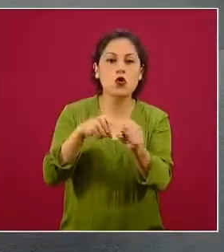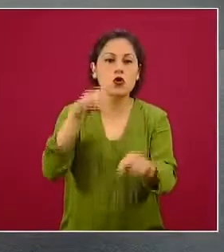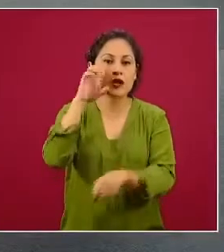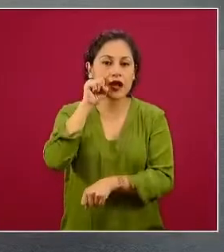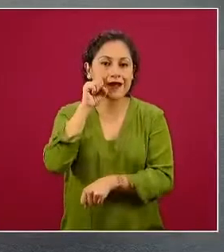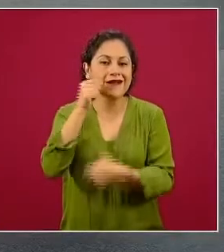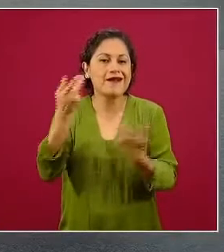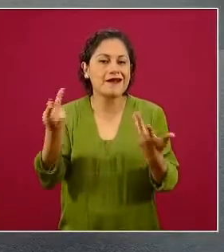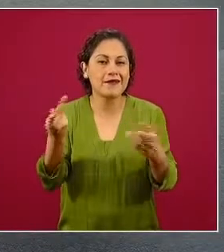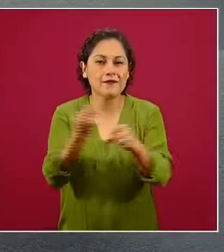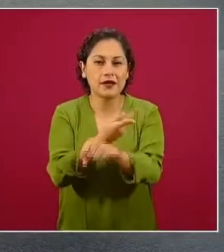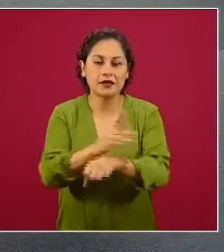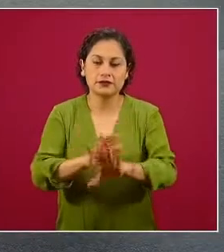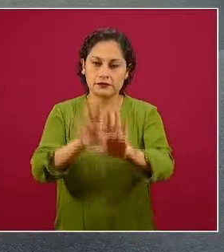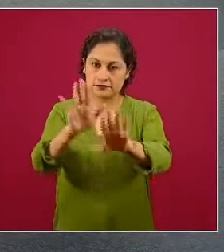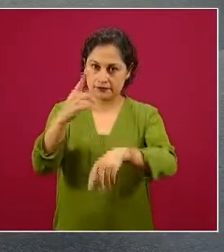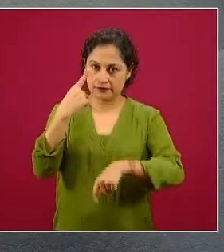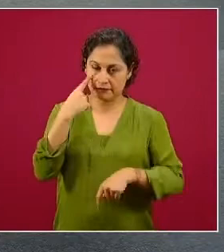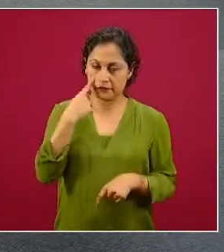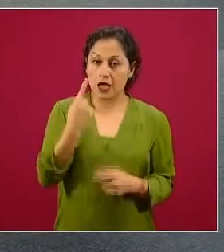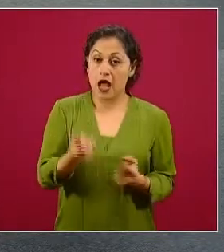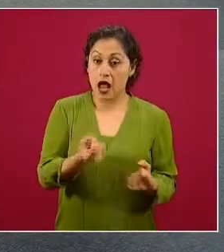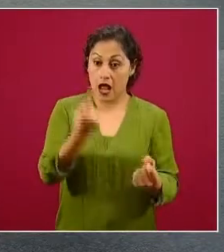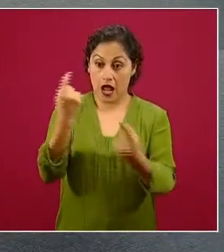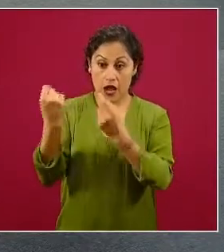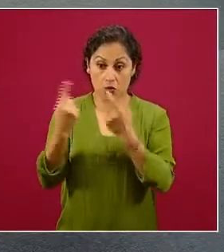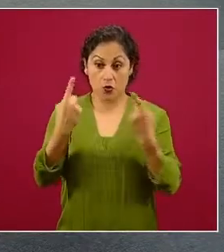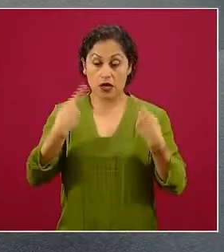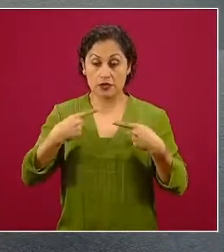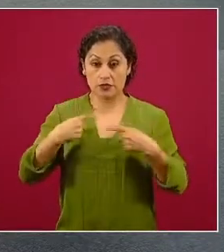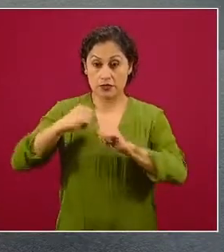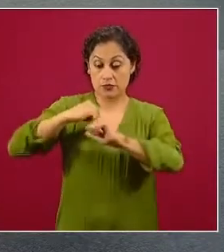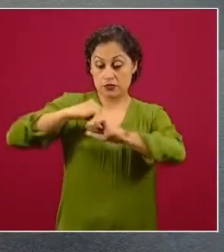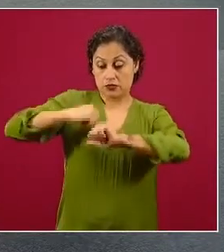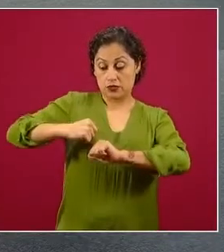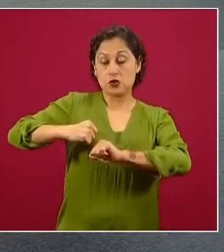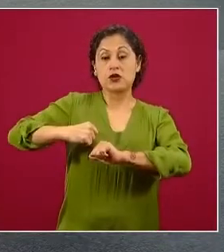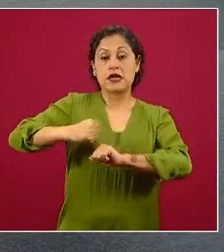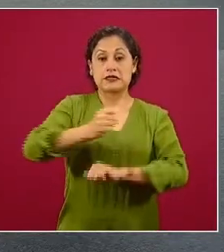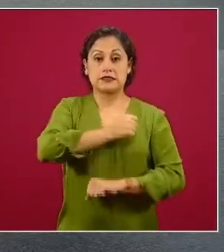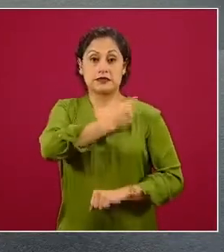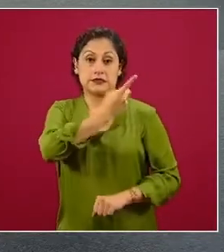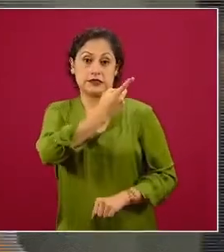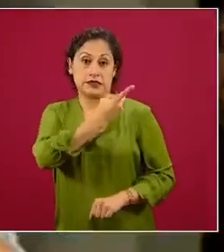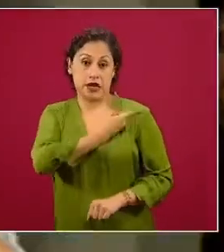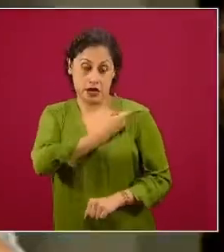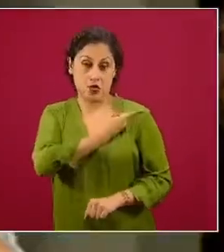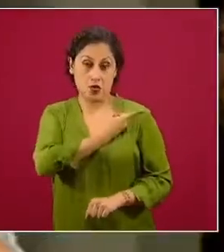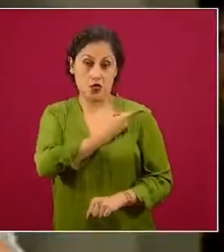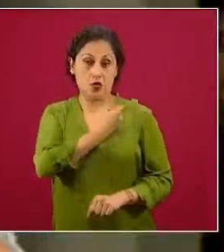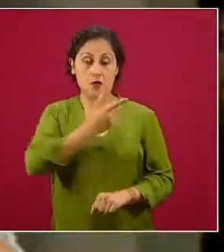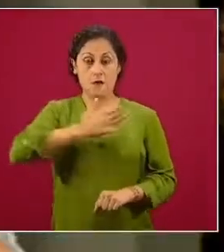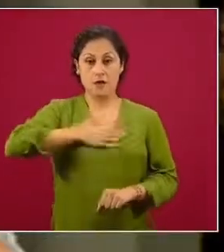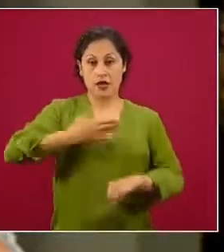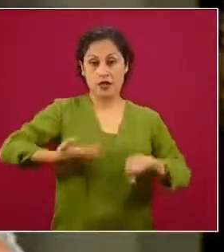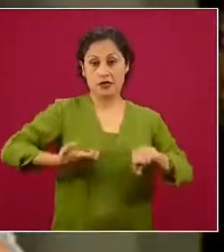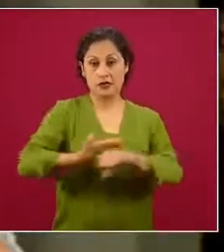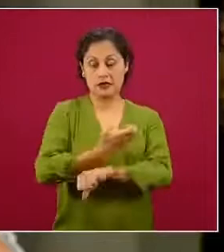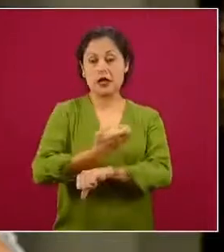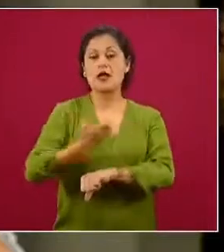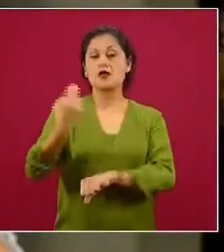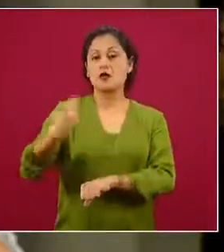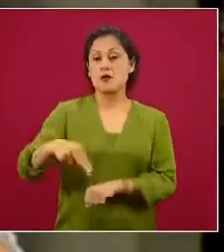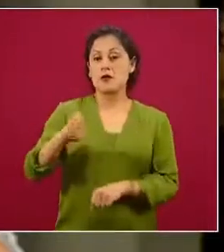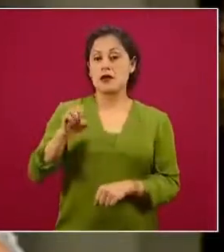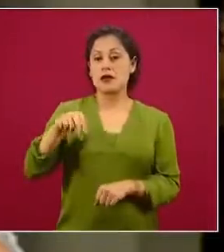manera. Hay algunas autoridades, entre ellas la Autoridad de Salud en mi estado, encabezada por Enrique Clausen Iberri,